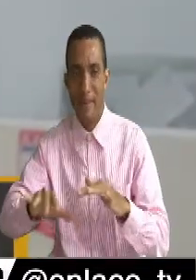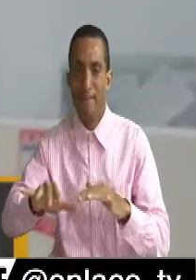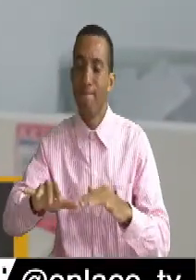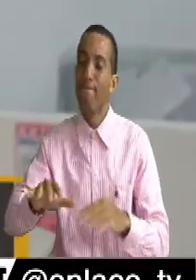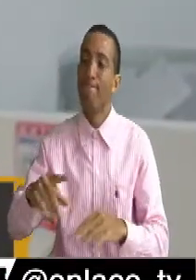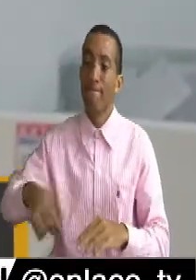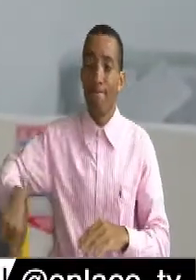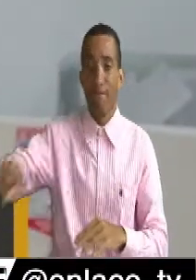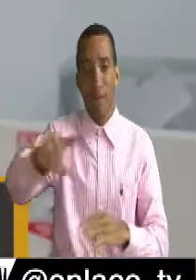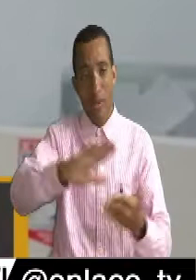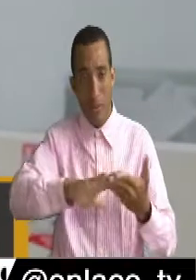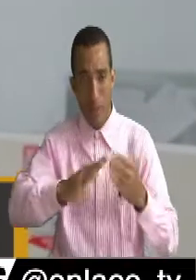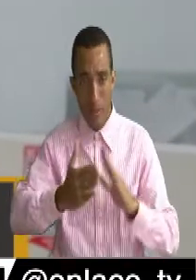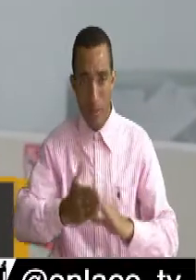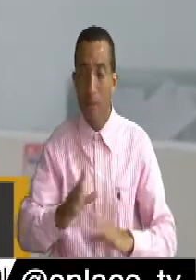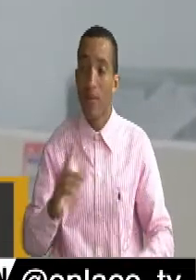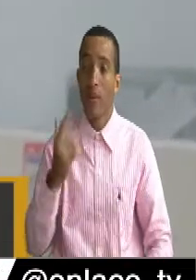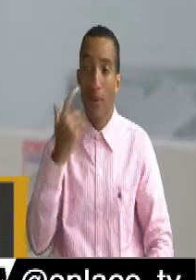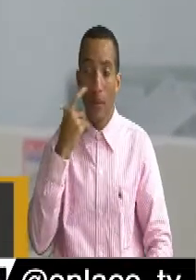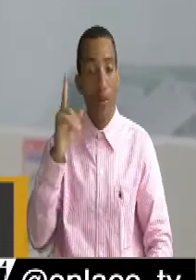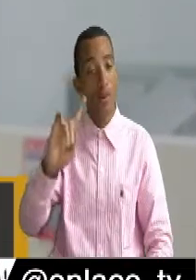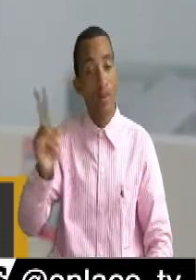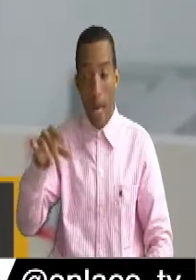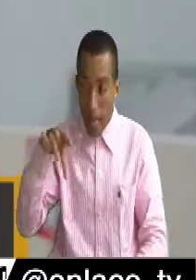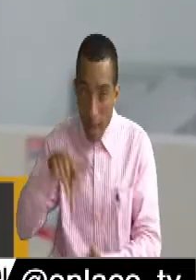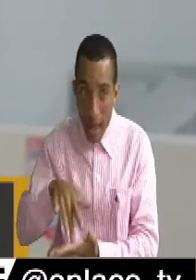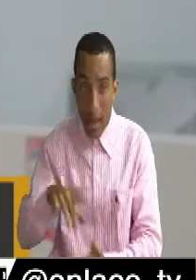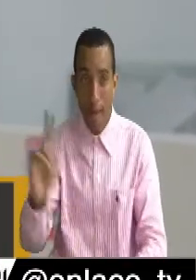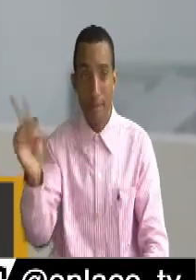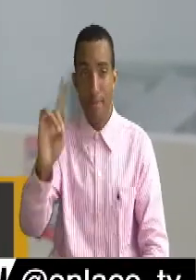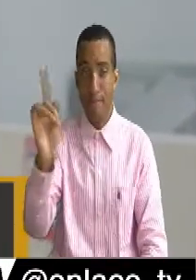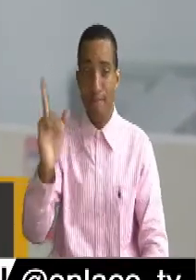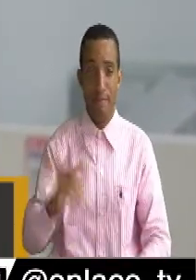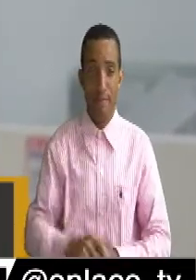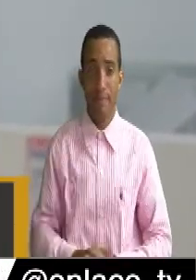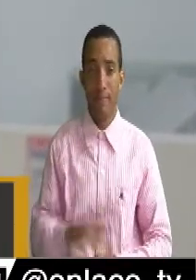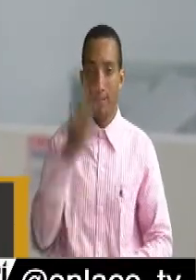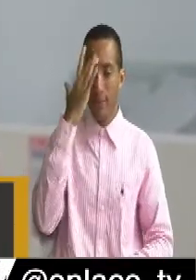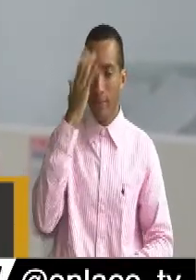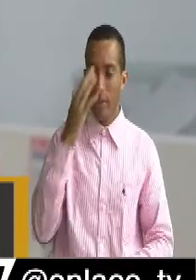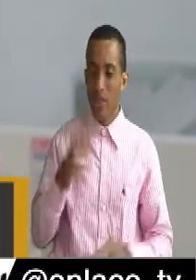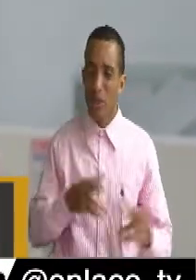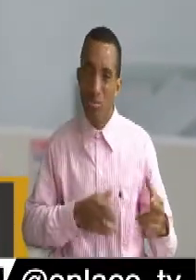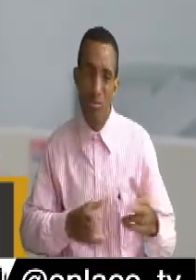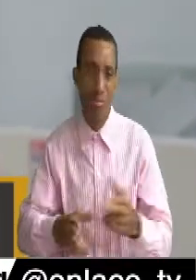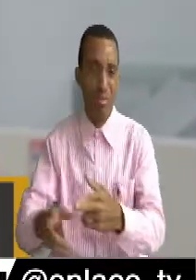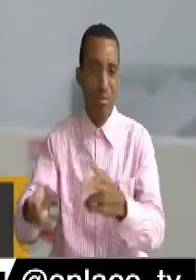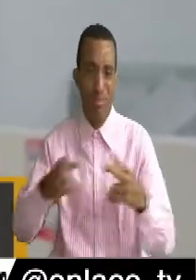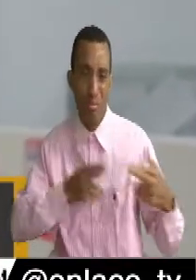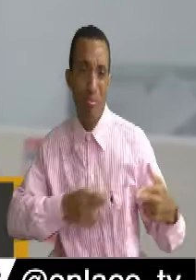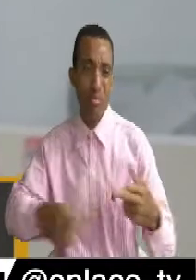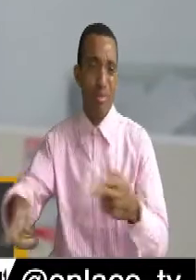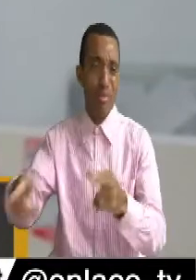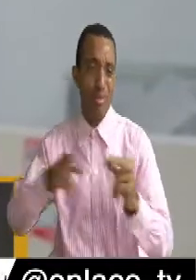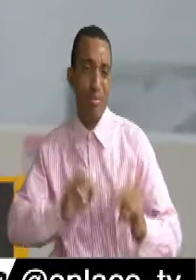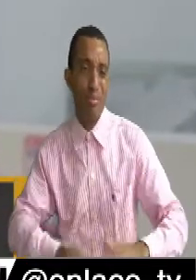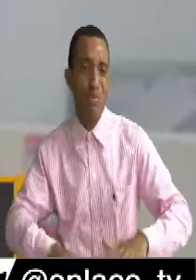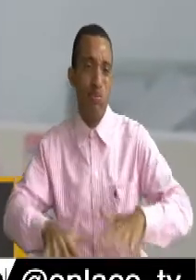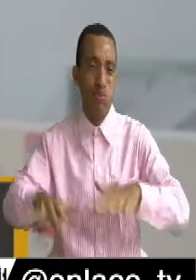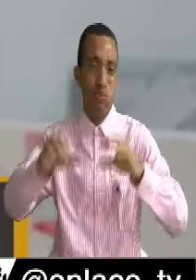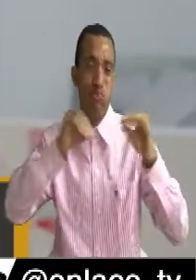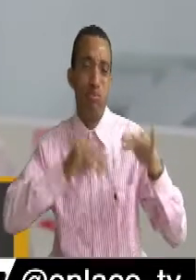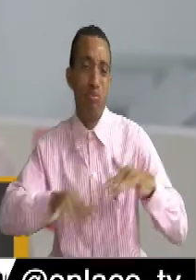que no esté en las zonas ribereñas porque el río está con mucha fuerza. Tenemos que ser muy